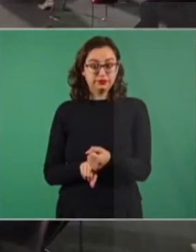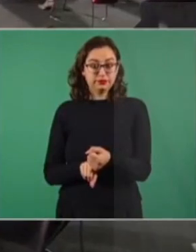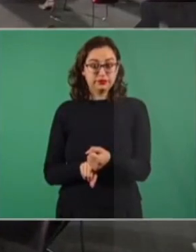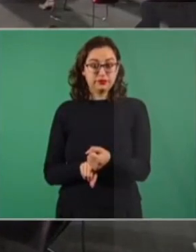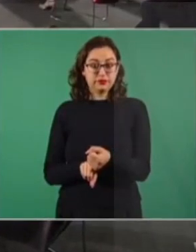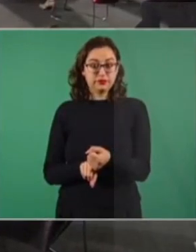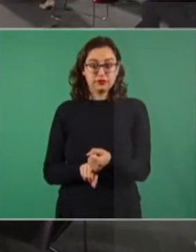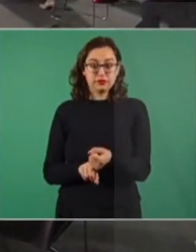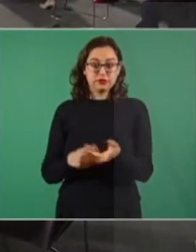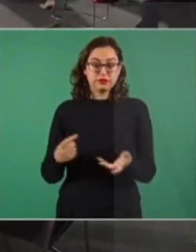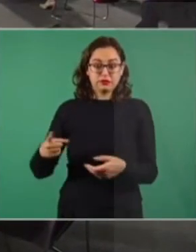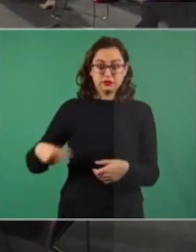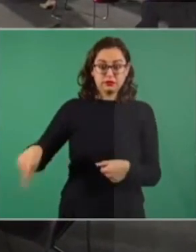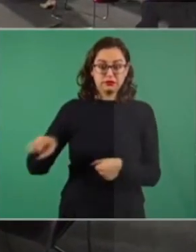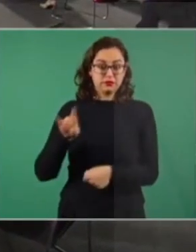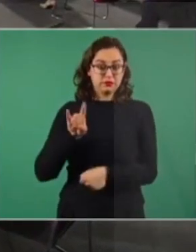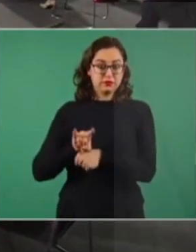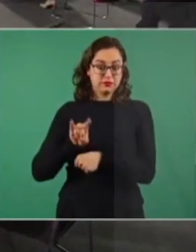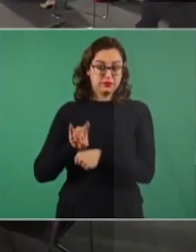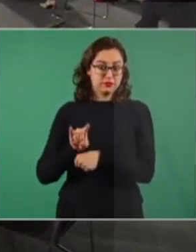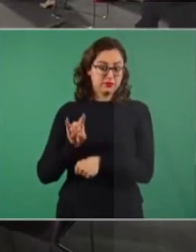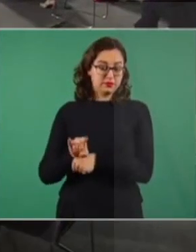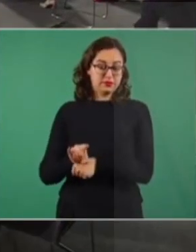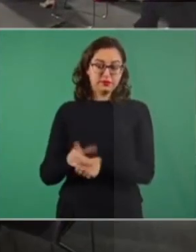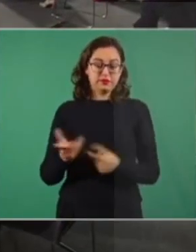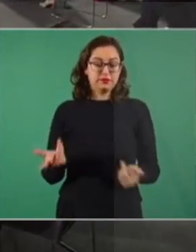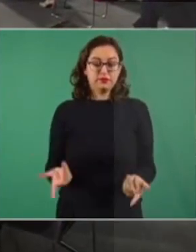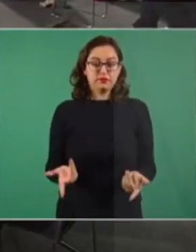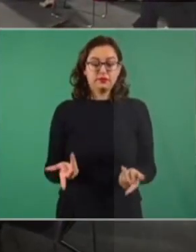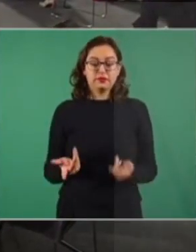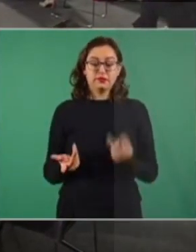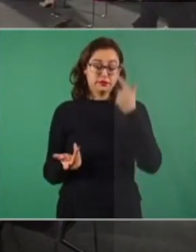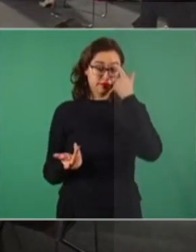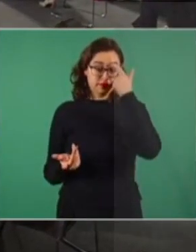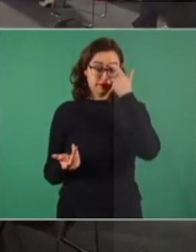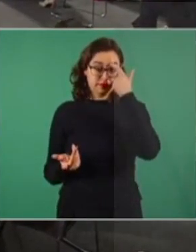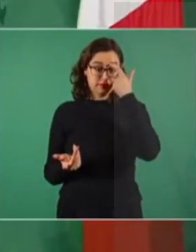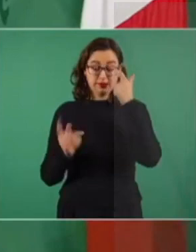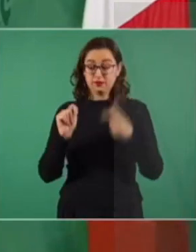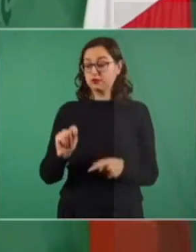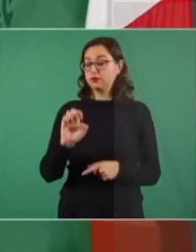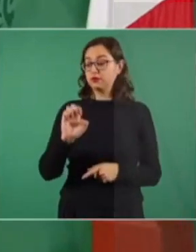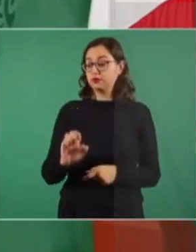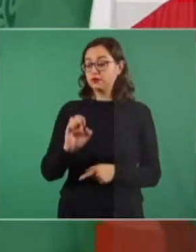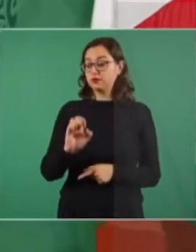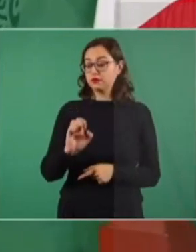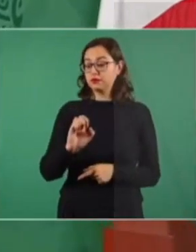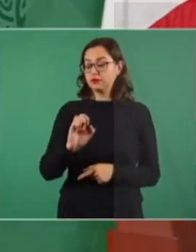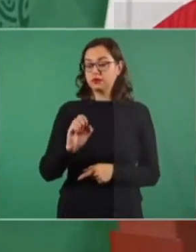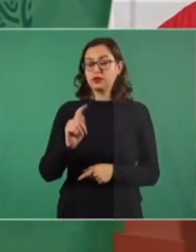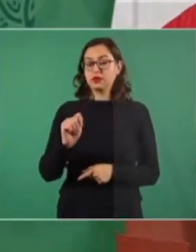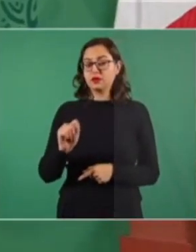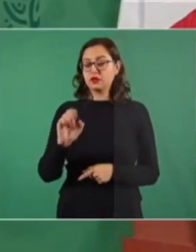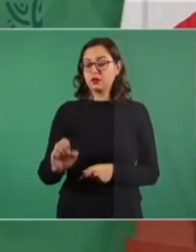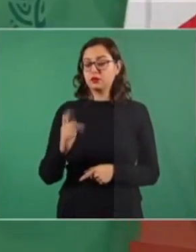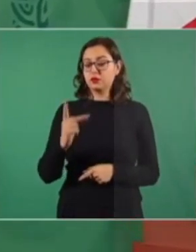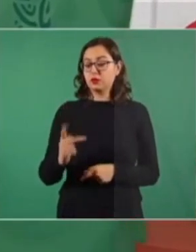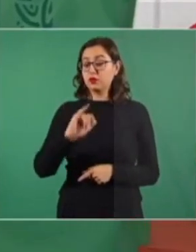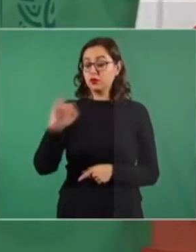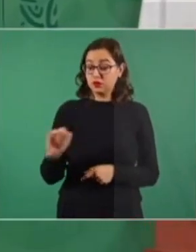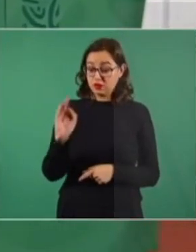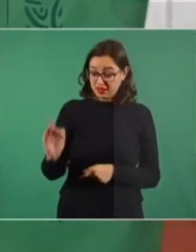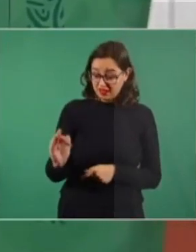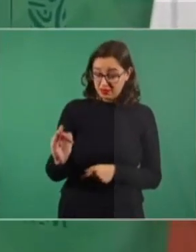una pantalla. ¿Cómo es? ¿Tribunal electoral del Poder Judicial de la Federación? ¿No es el Poder Judicial?